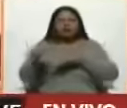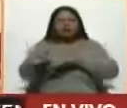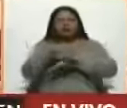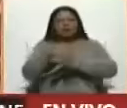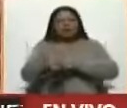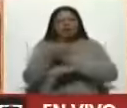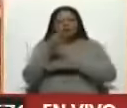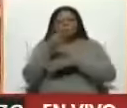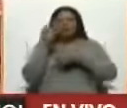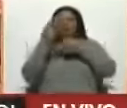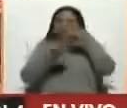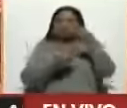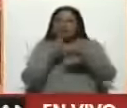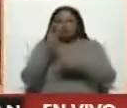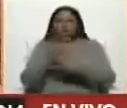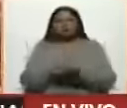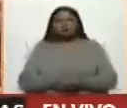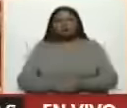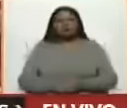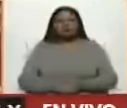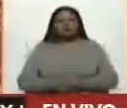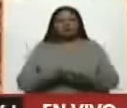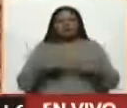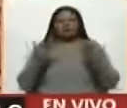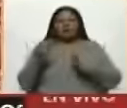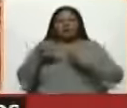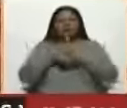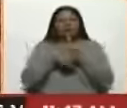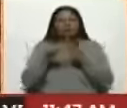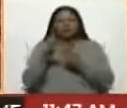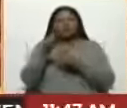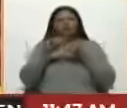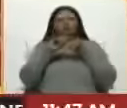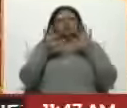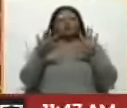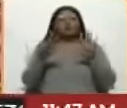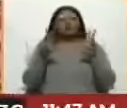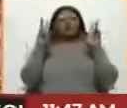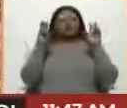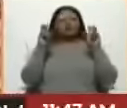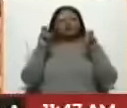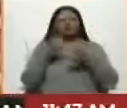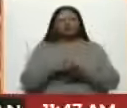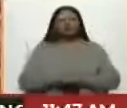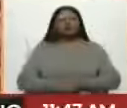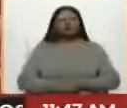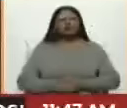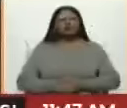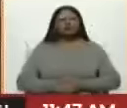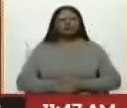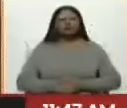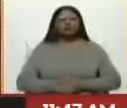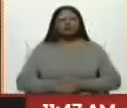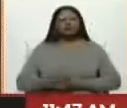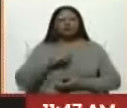visita, ¿vale? Porque ¿cuál es el fondo de este 1x10 nuevo?